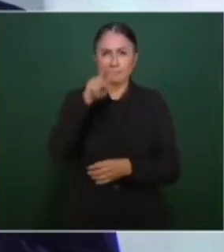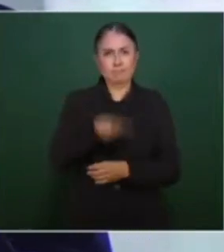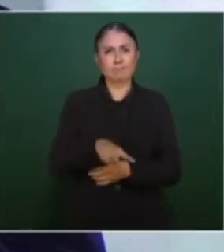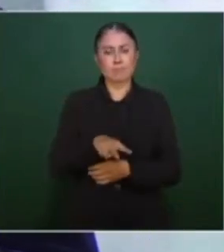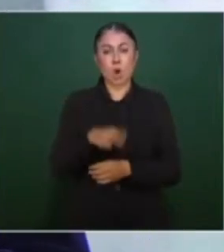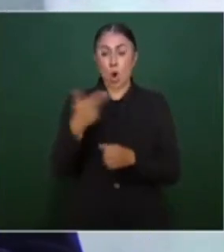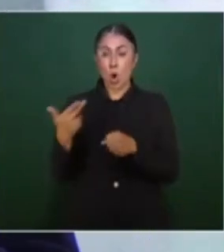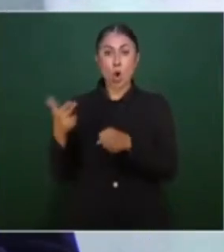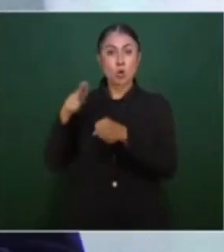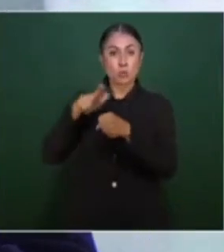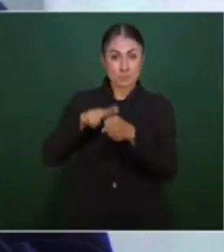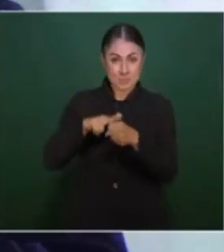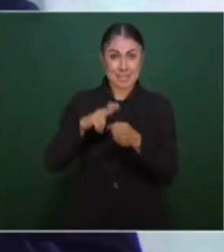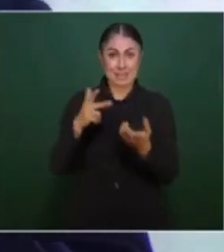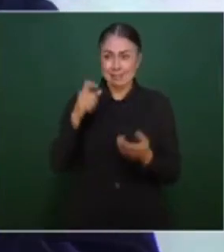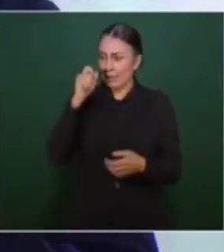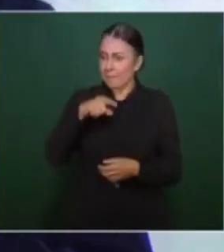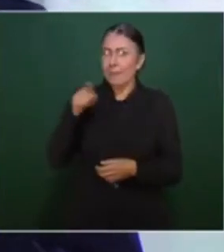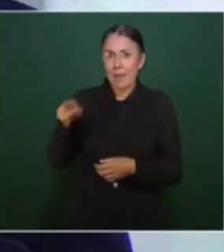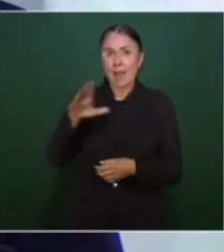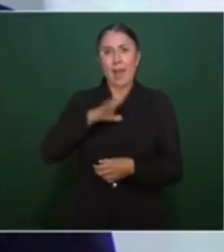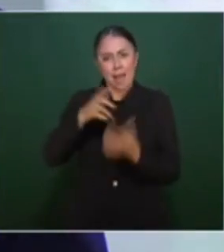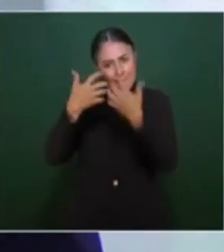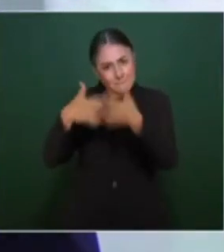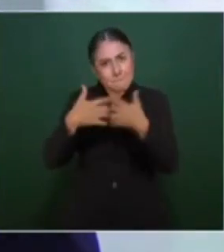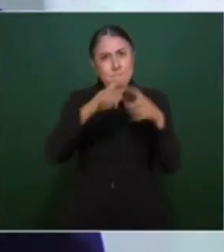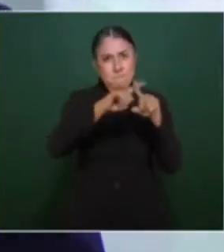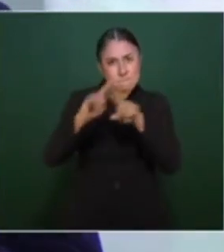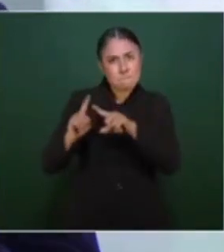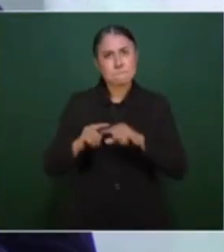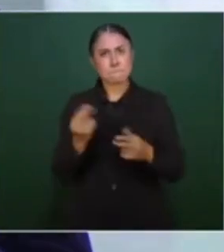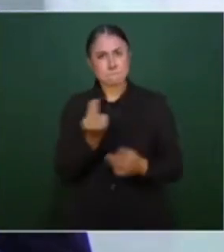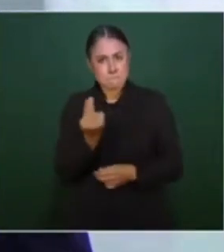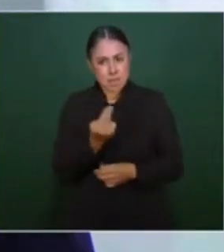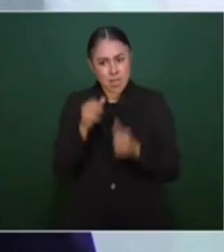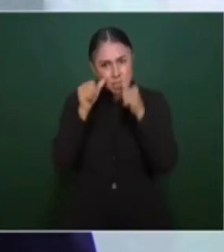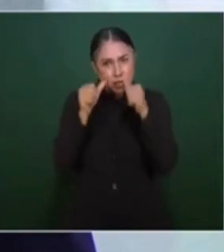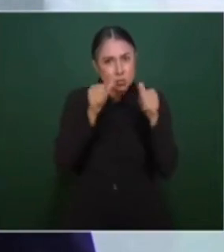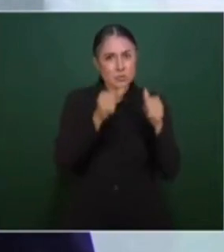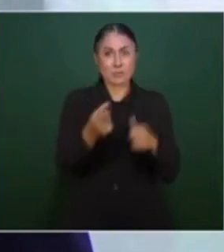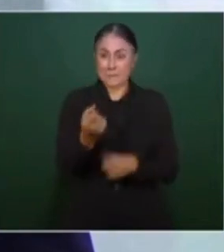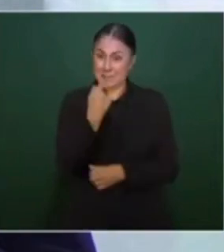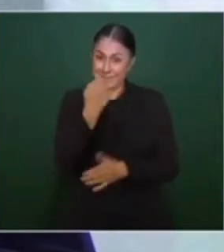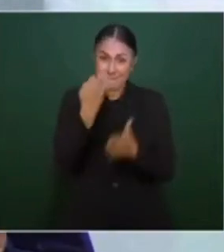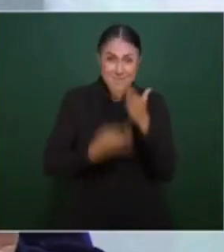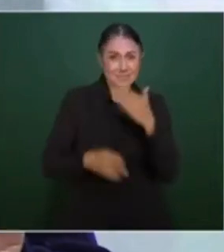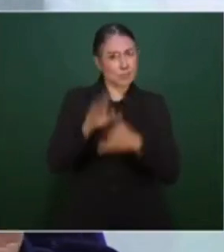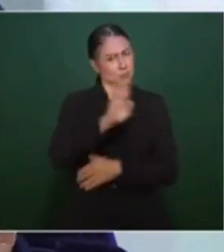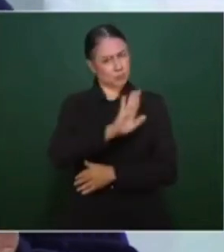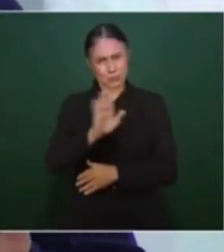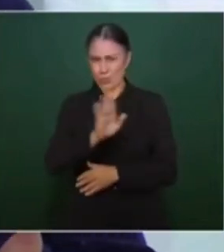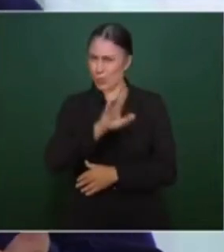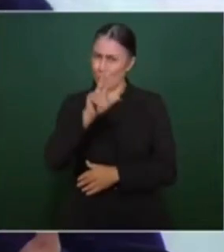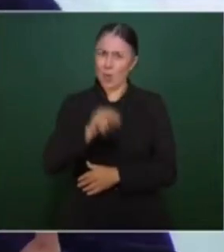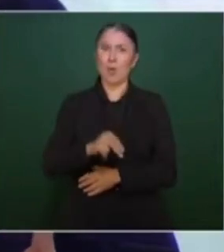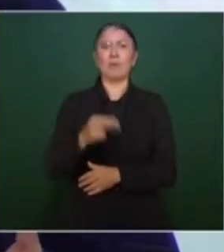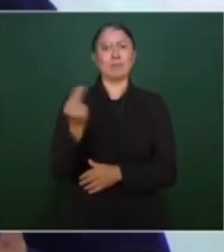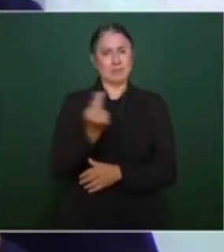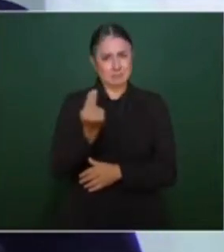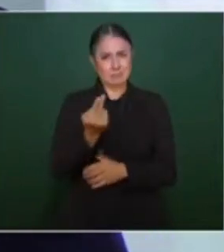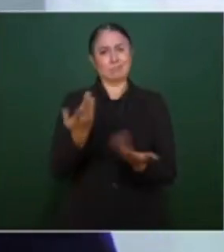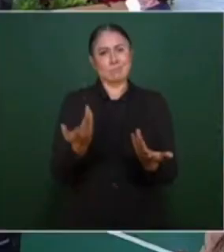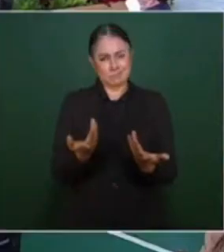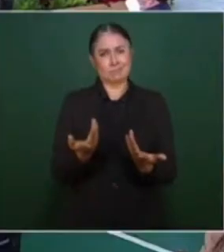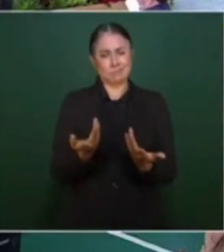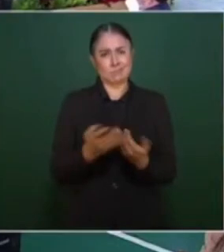estén equipados, que no falten las medicinas. Aquí estamos iniciando algo